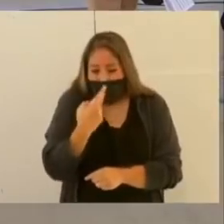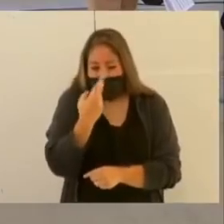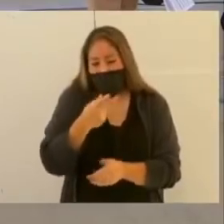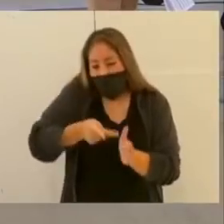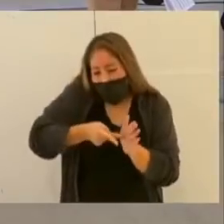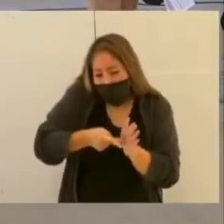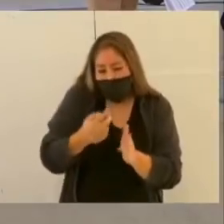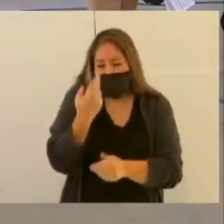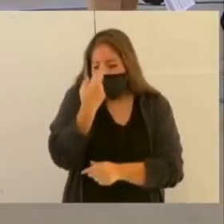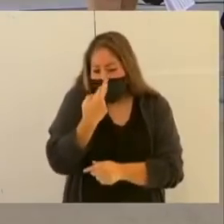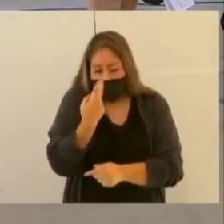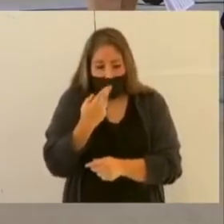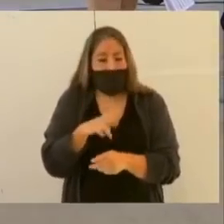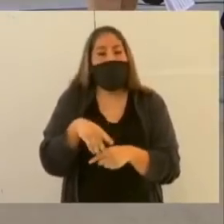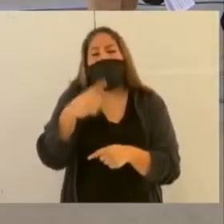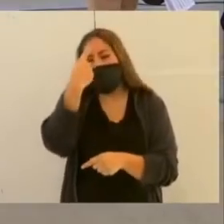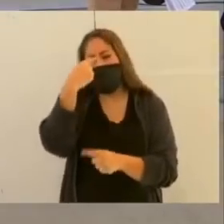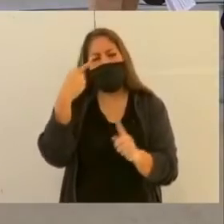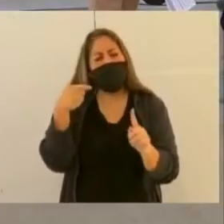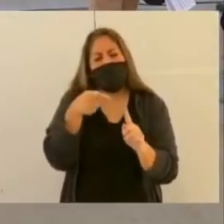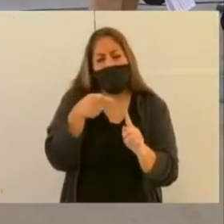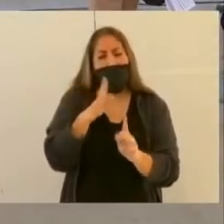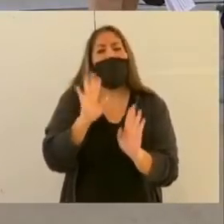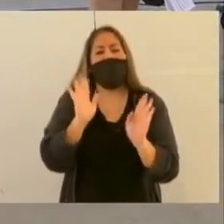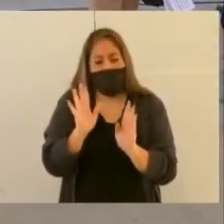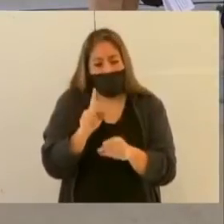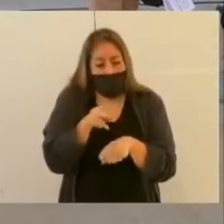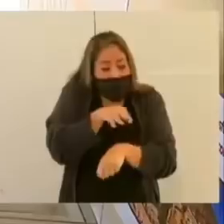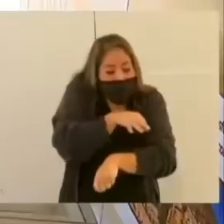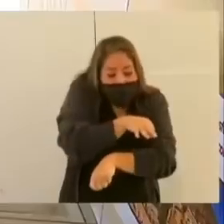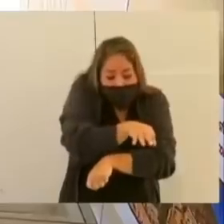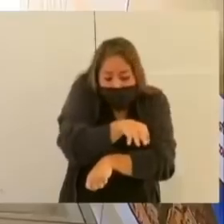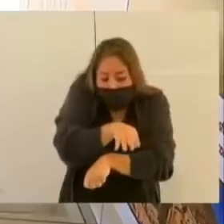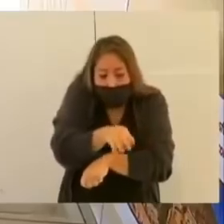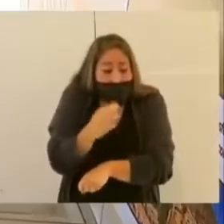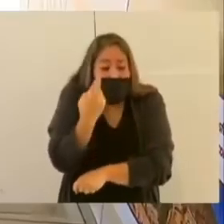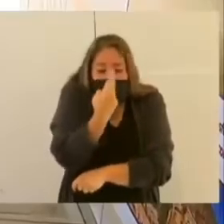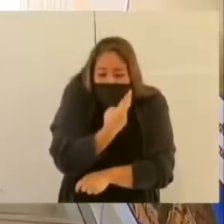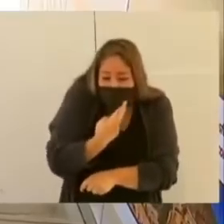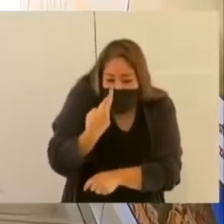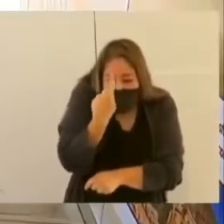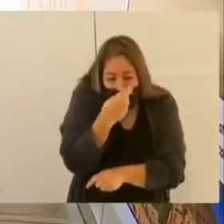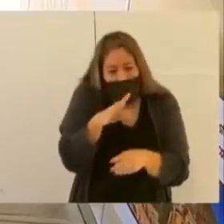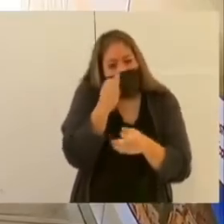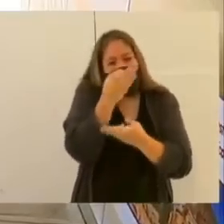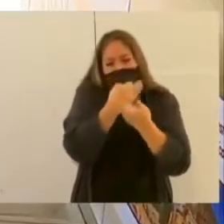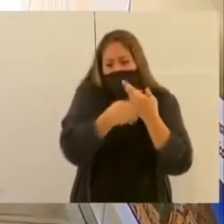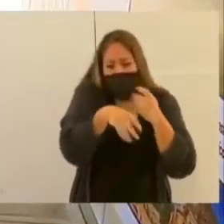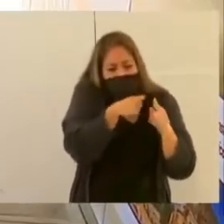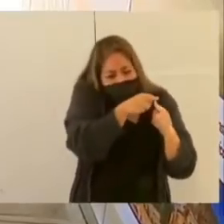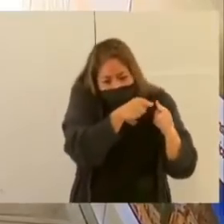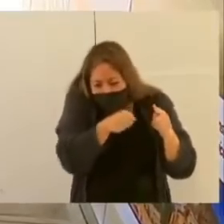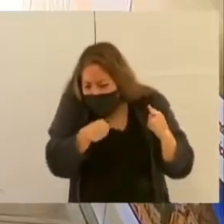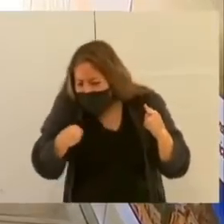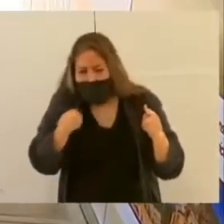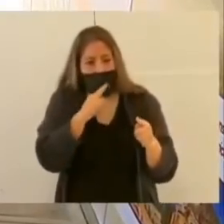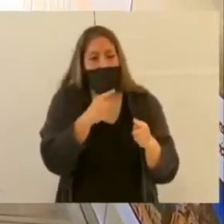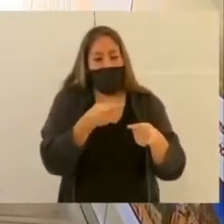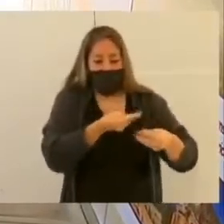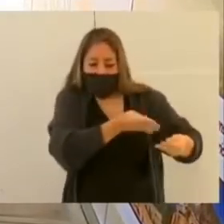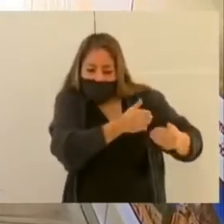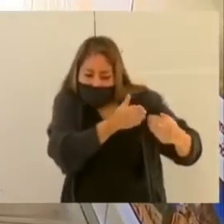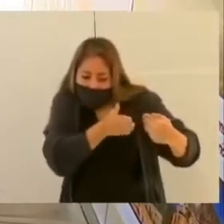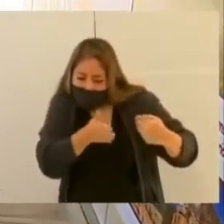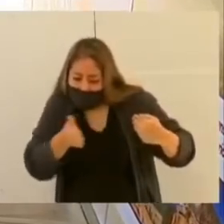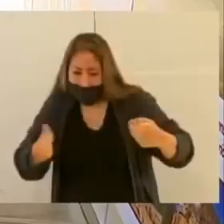haga el diseño de toda la red de distribución de agua potable. Estamos trabajando muy coordinadamente con ellos. Se calcula